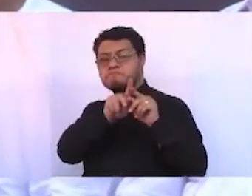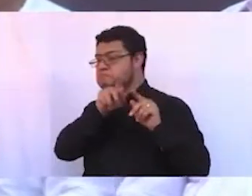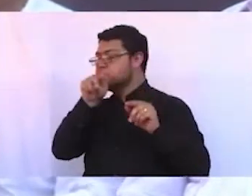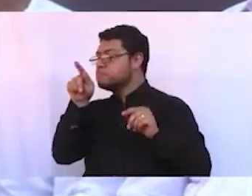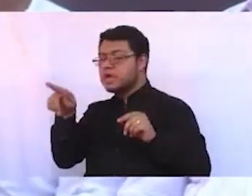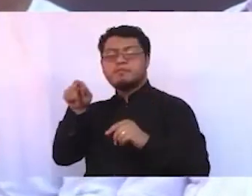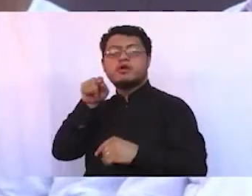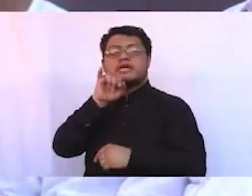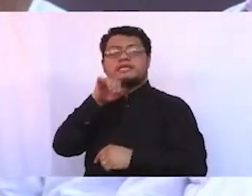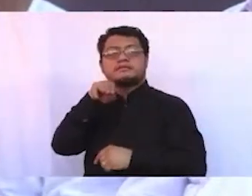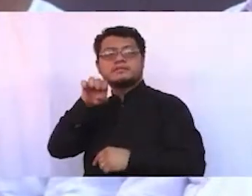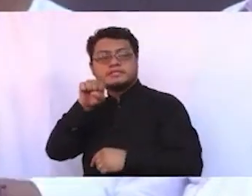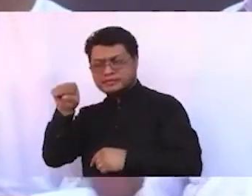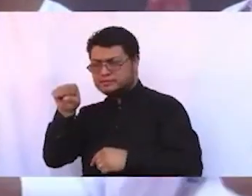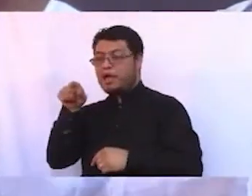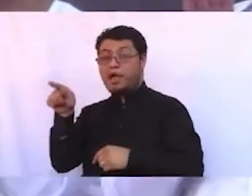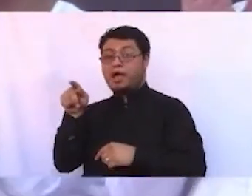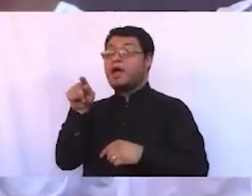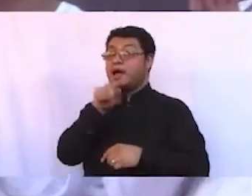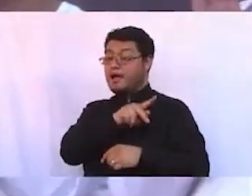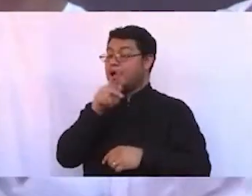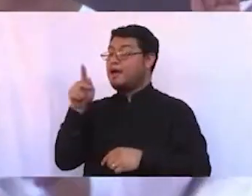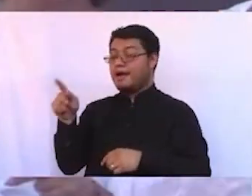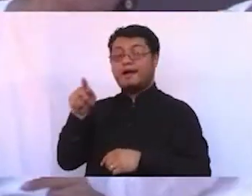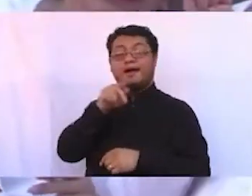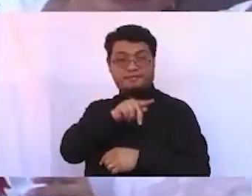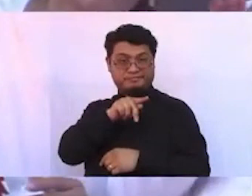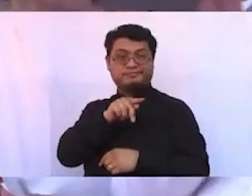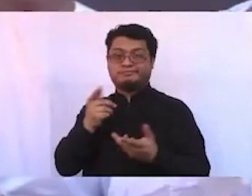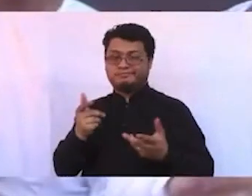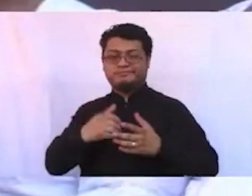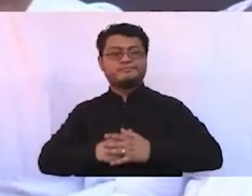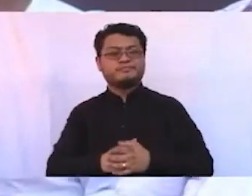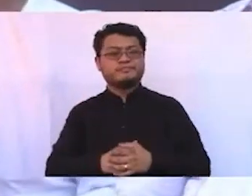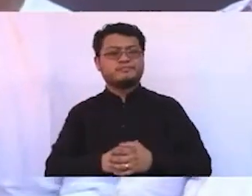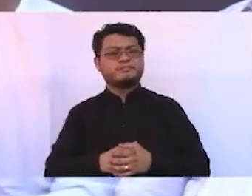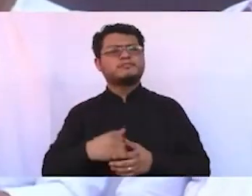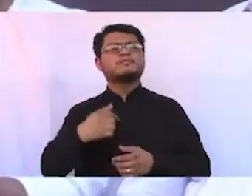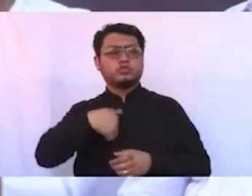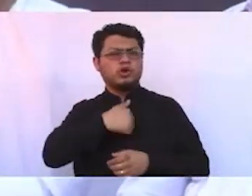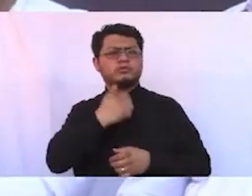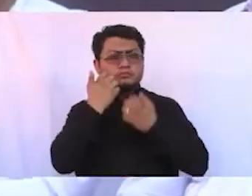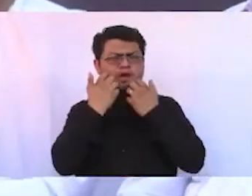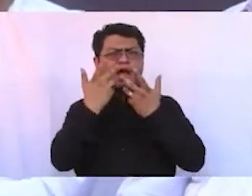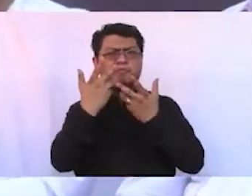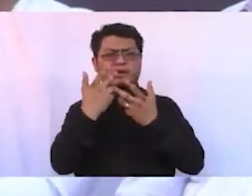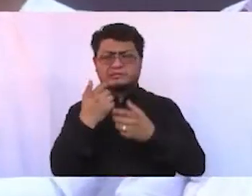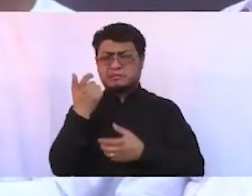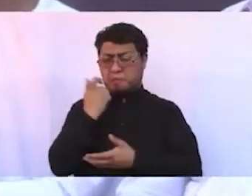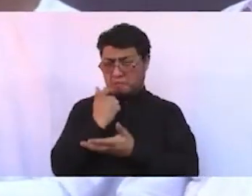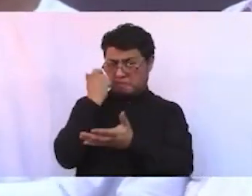quede en la Constitución queremos también que ya no caigan los salarios